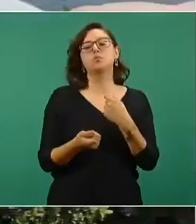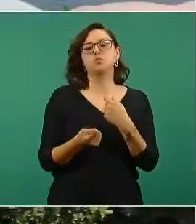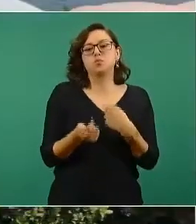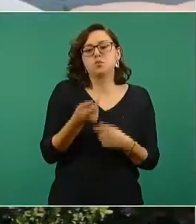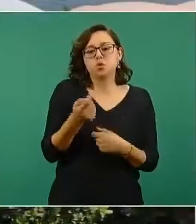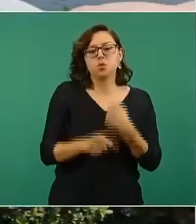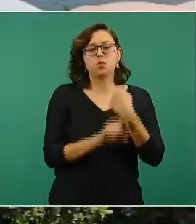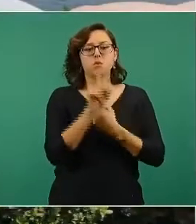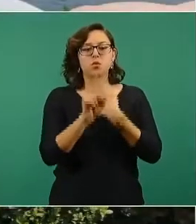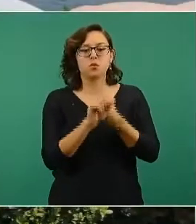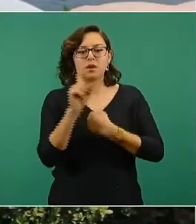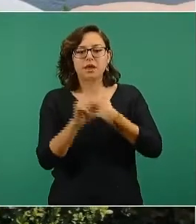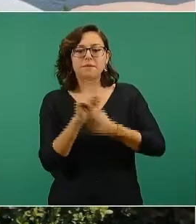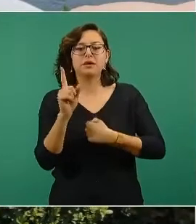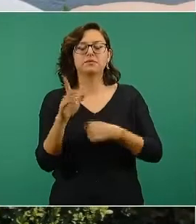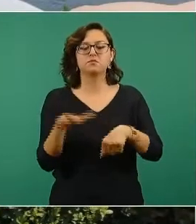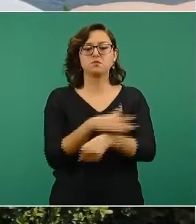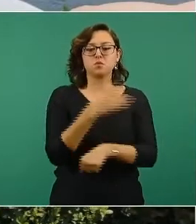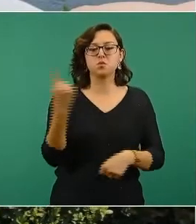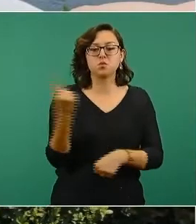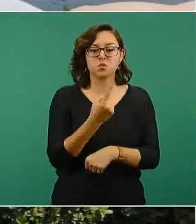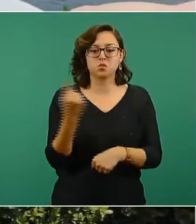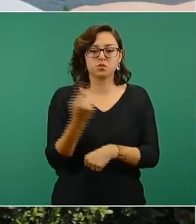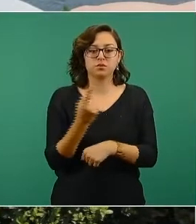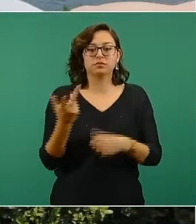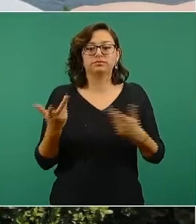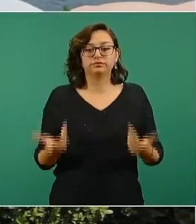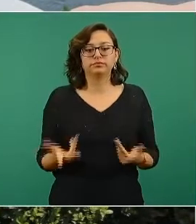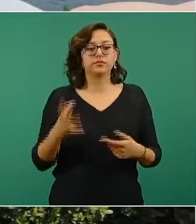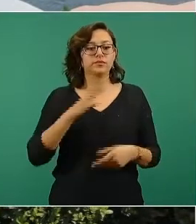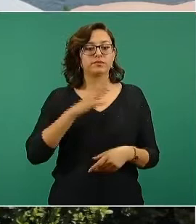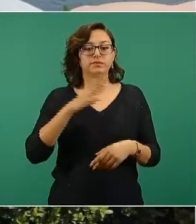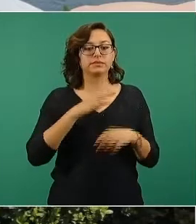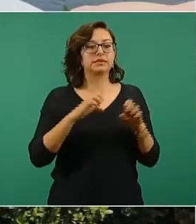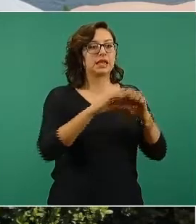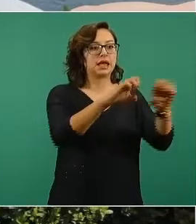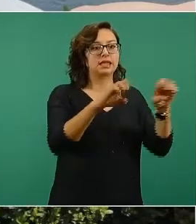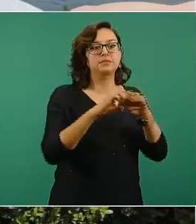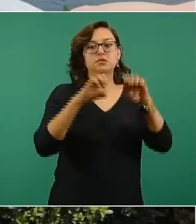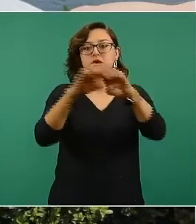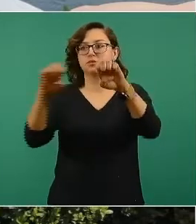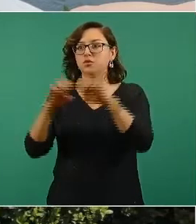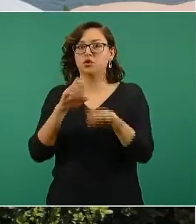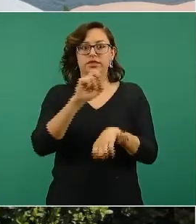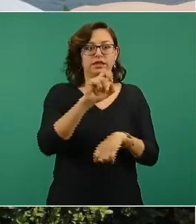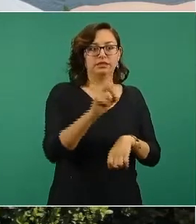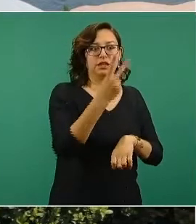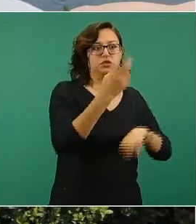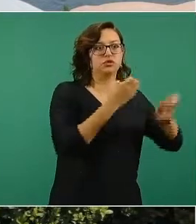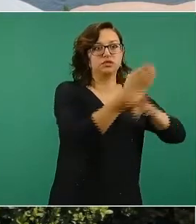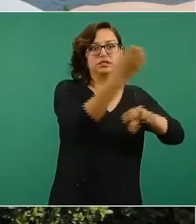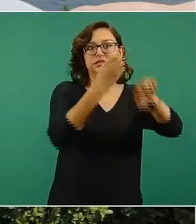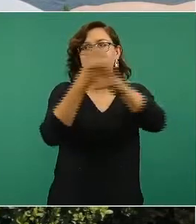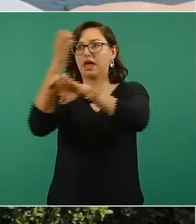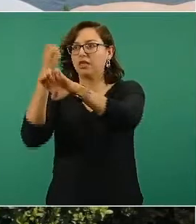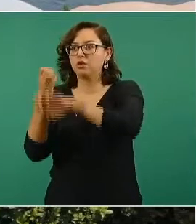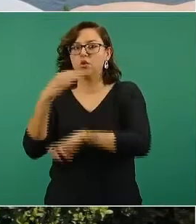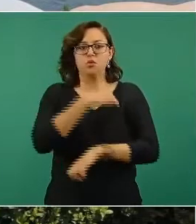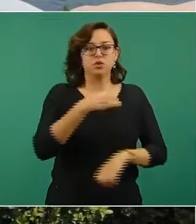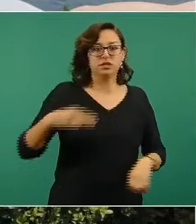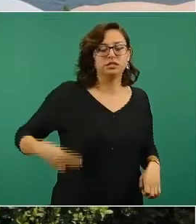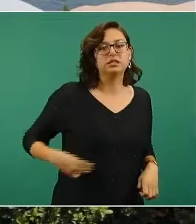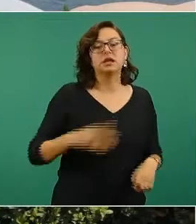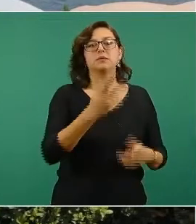en cuenta que tenemos pues varias brigadas funcionando en las 32 entidades federativas, en diferentes municipios, en localidades